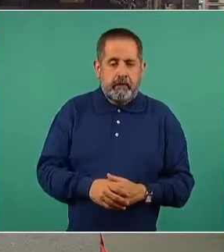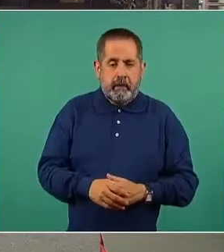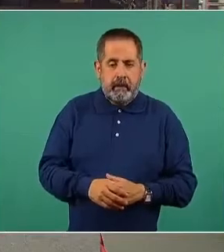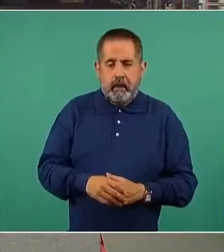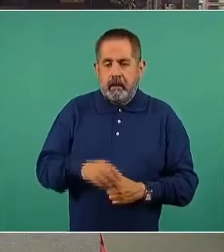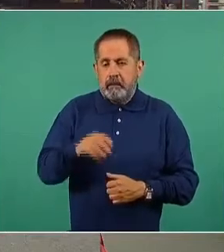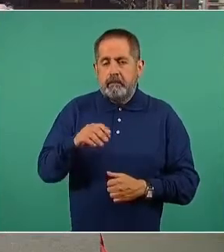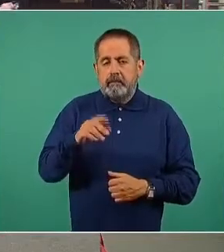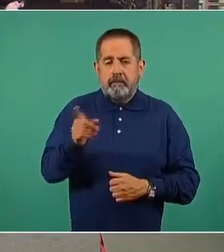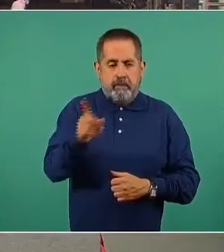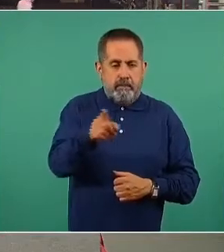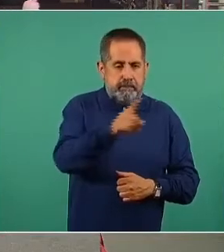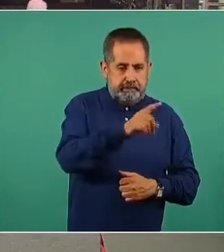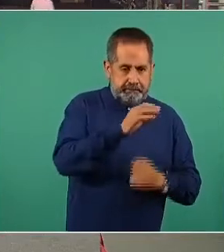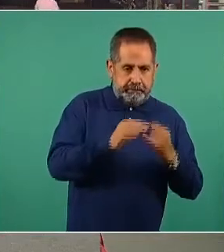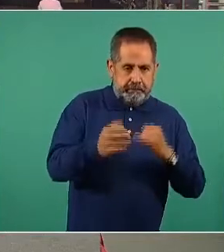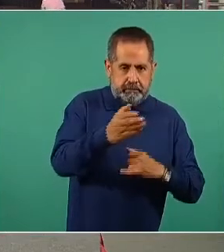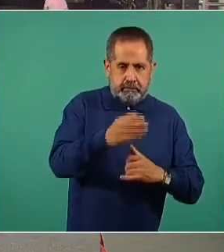Janet Galindo y Juan Hernández.